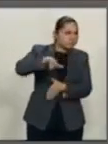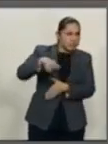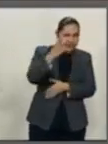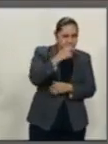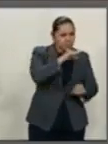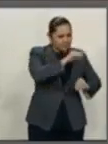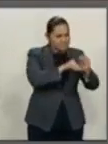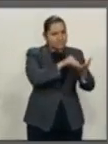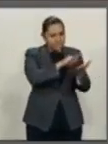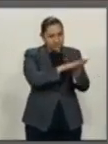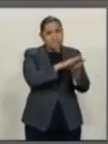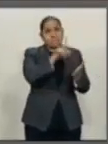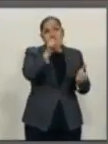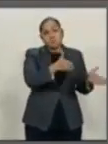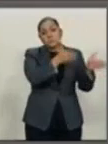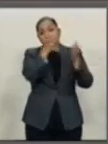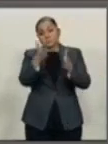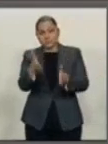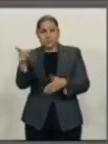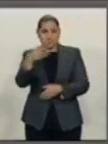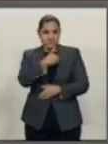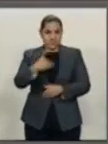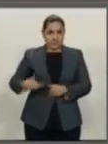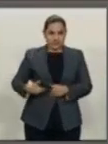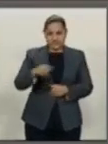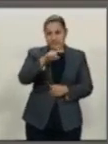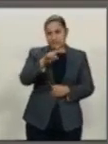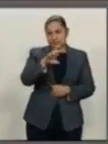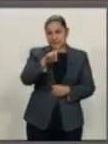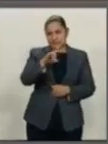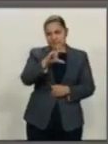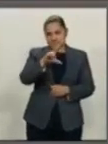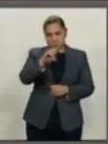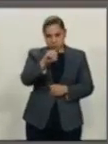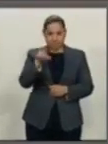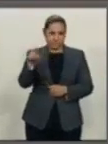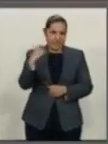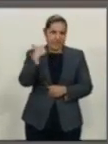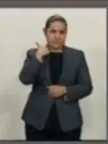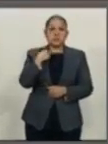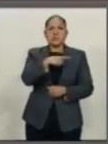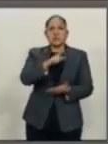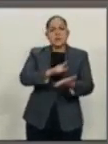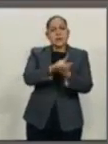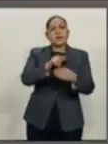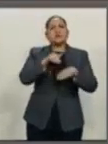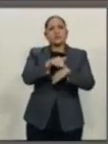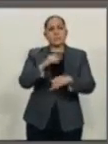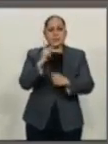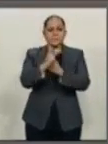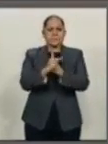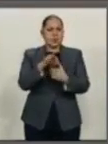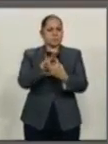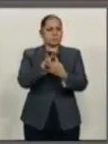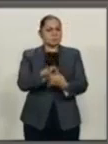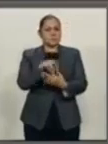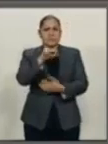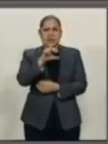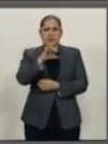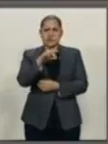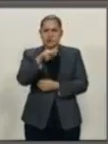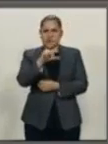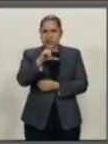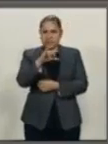República, Ernesto Zedillo, promulgó la nueva ley de nacionalidad que establecía, entre otras cosas, la posibilidad de que los